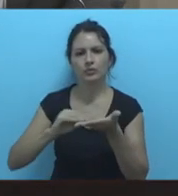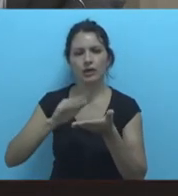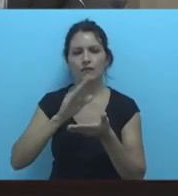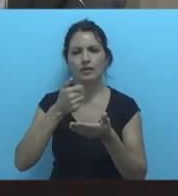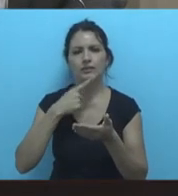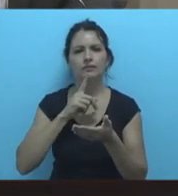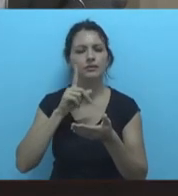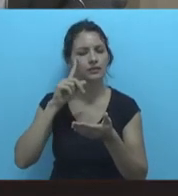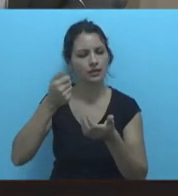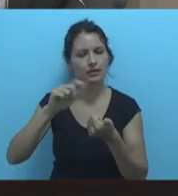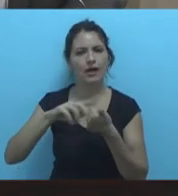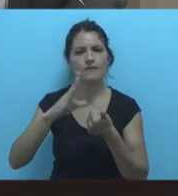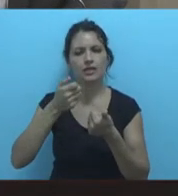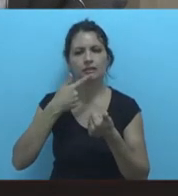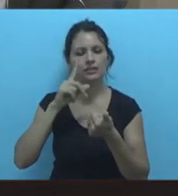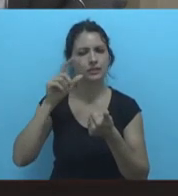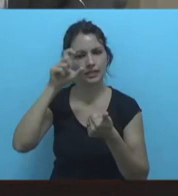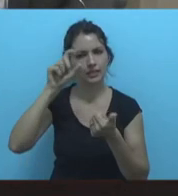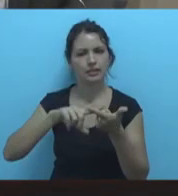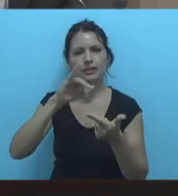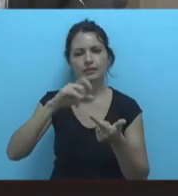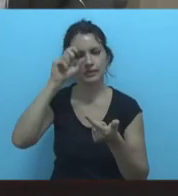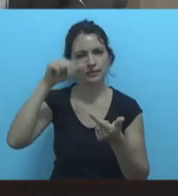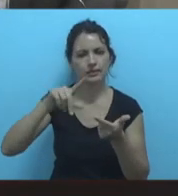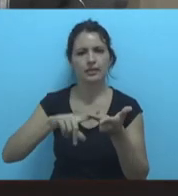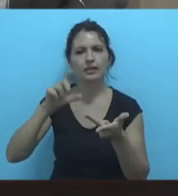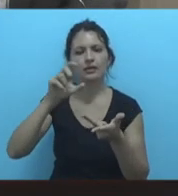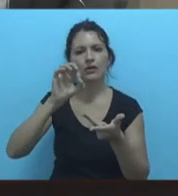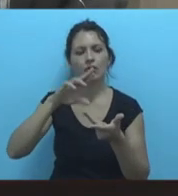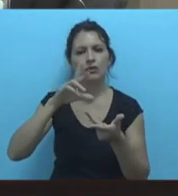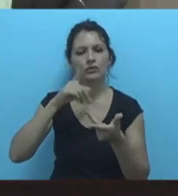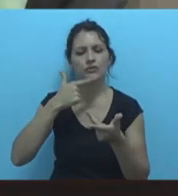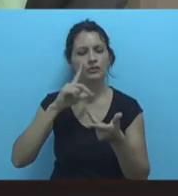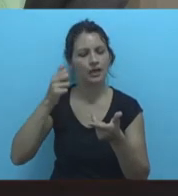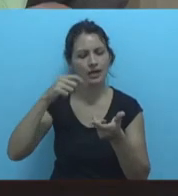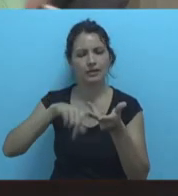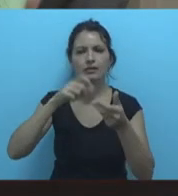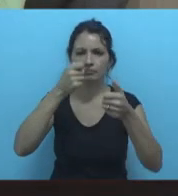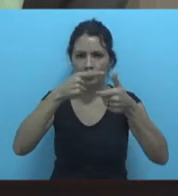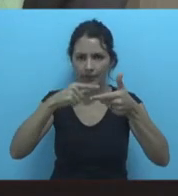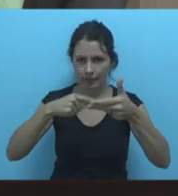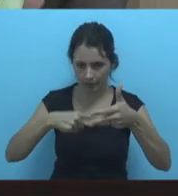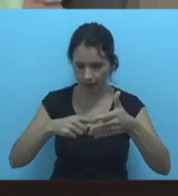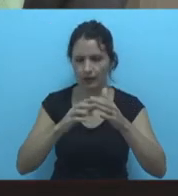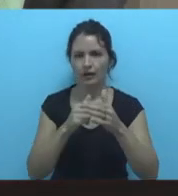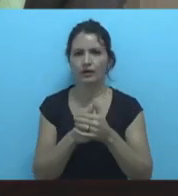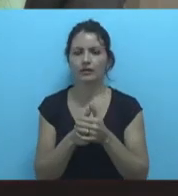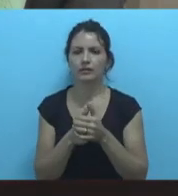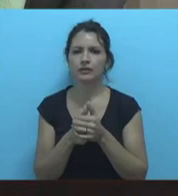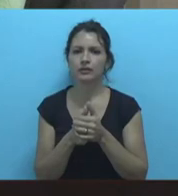Bastía, Basile, Zen, Orsiani, Espíndola, Di Stefano, Cándido y Ciancio, con el